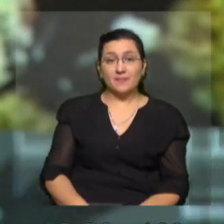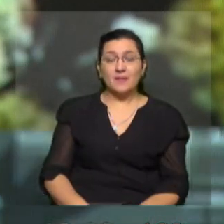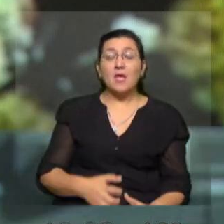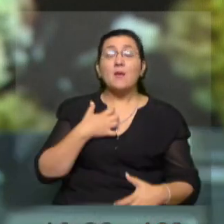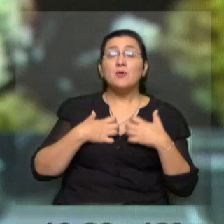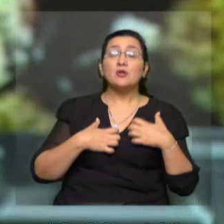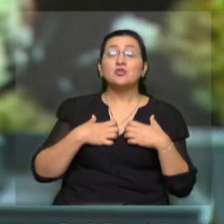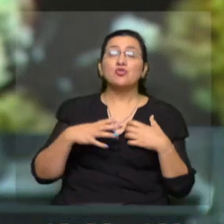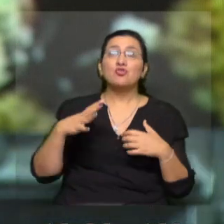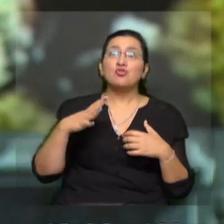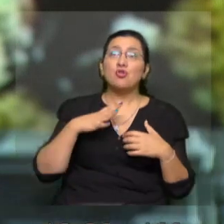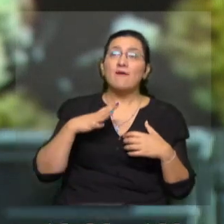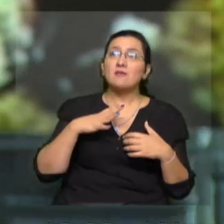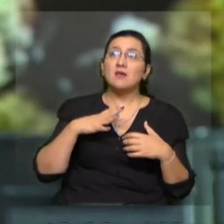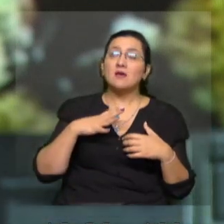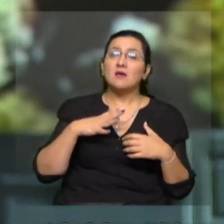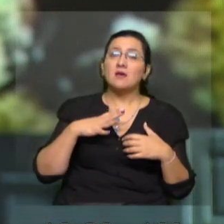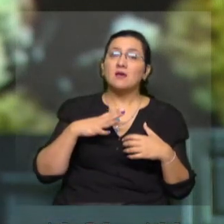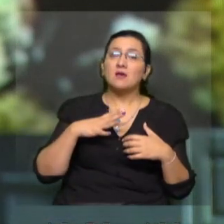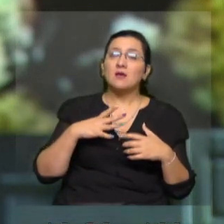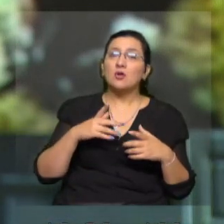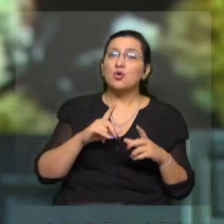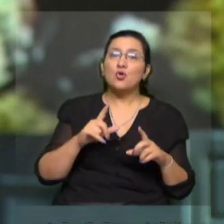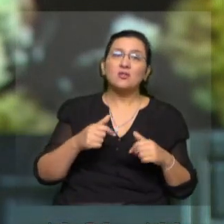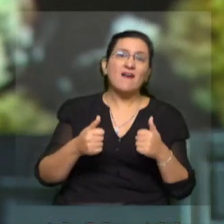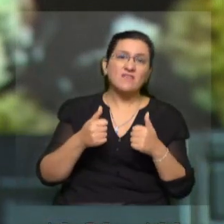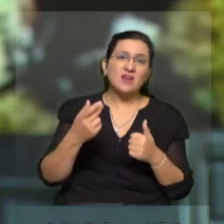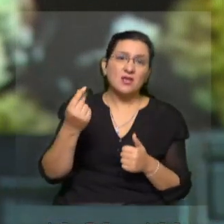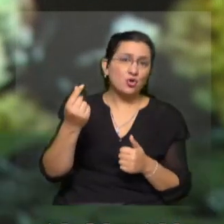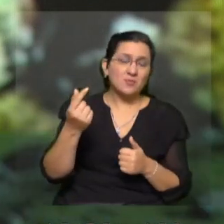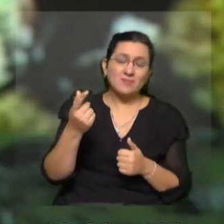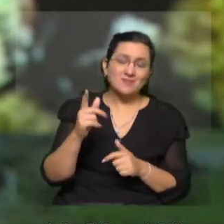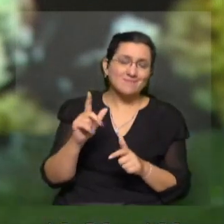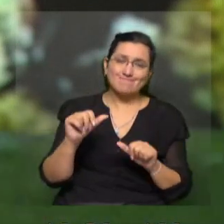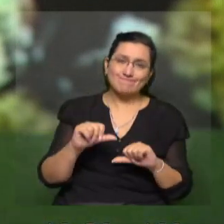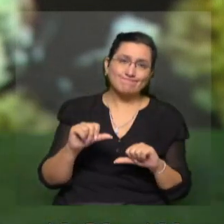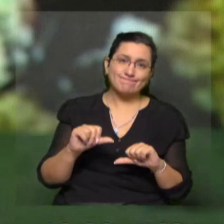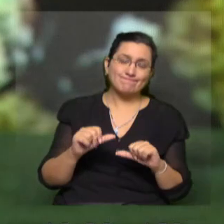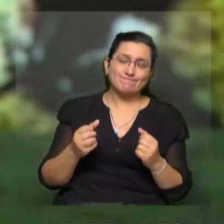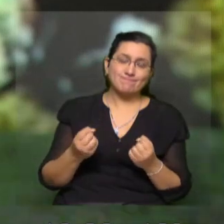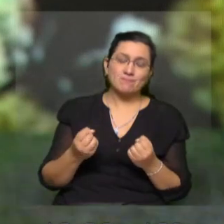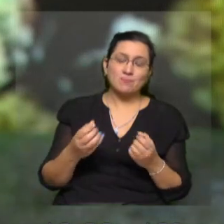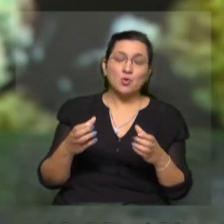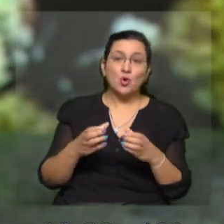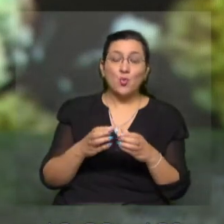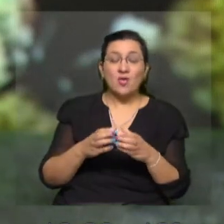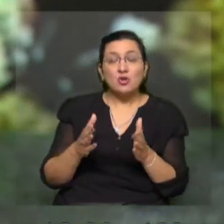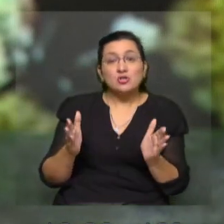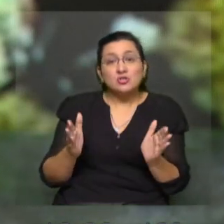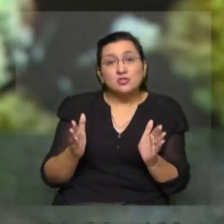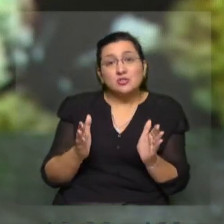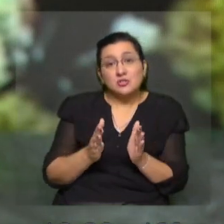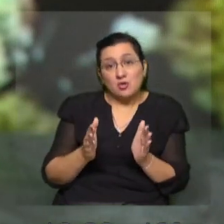Progreso todavía no había... no estaba bien económicamente, ¿no? Que los cuadros llamados chicos, los